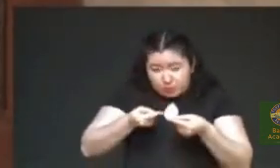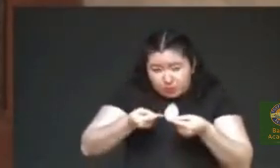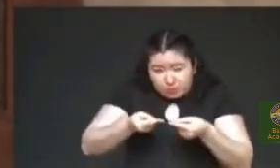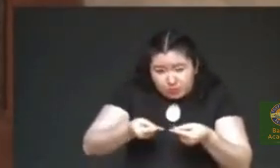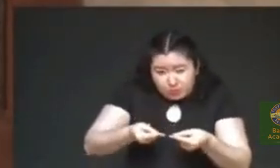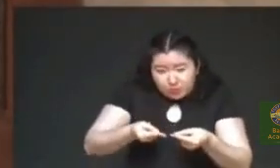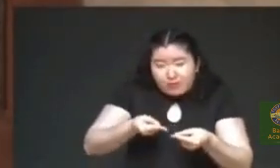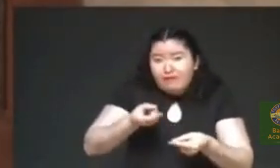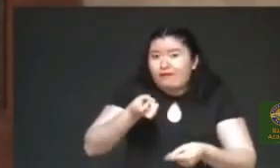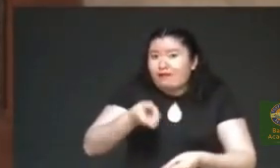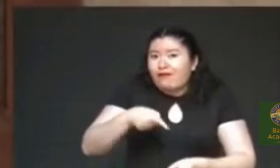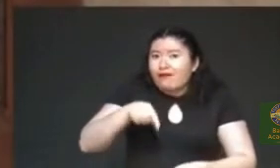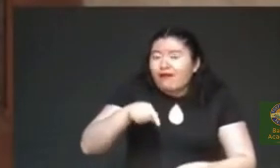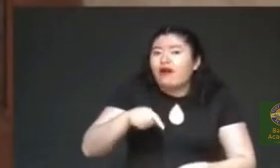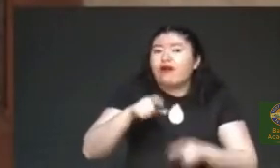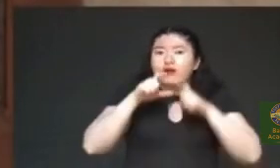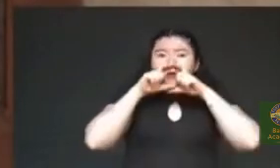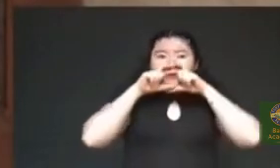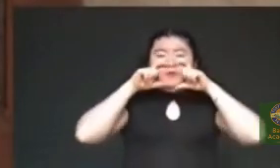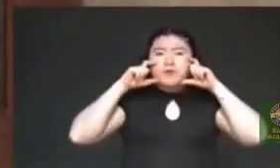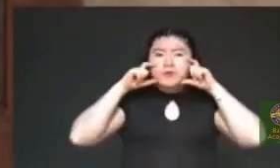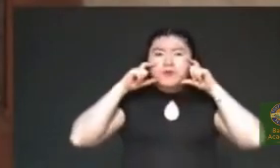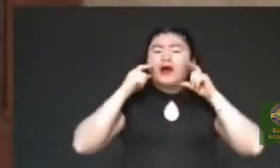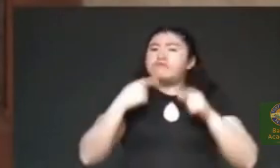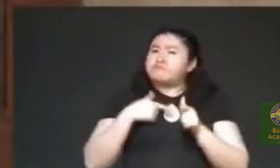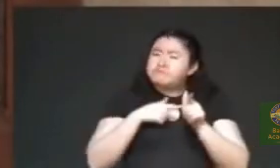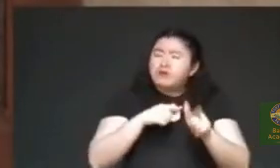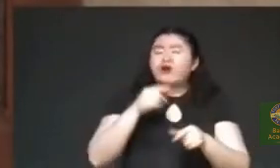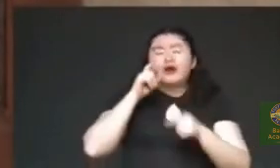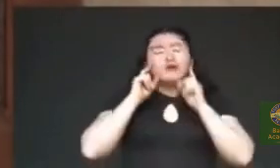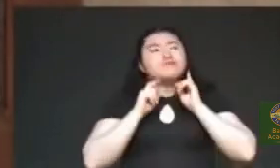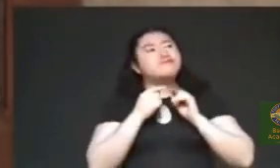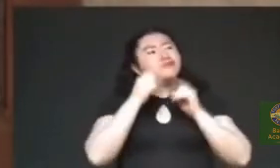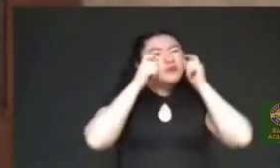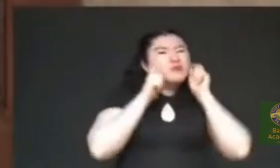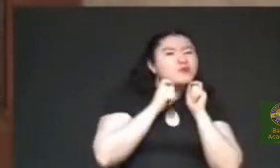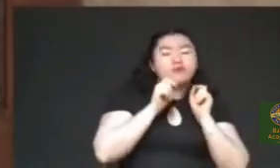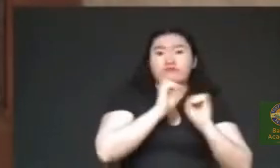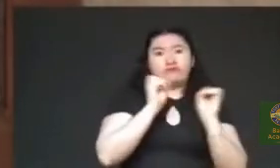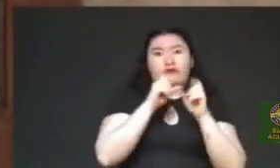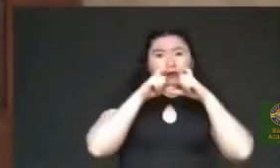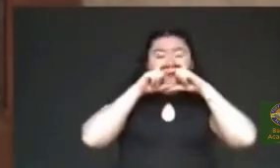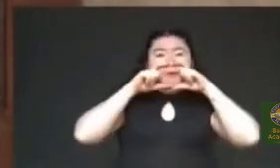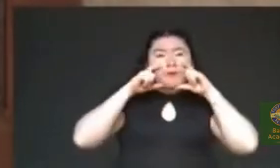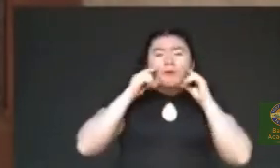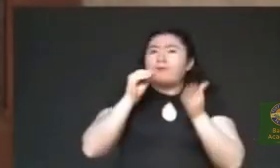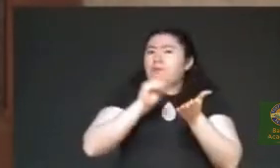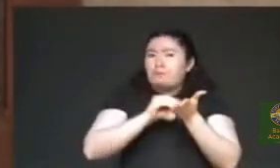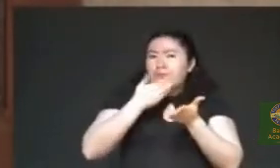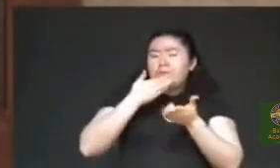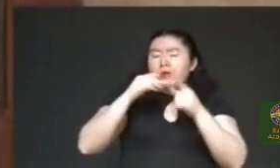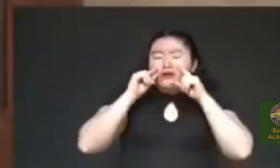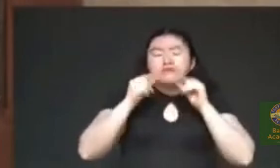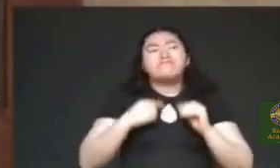mantener el cubrebocas. Entonces, yo no me preocuparía en eso. Las maestras y maestros pues tienen